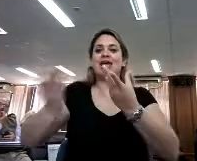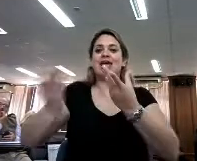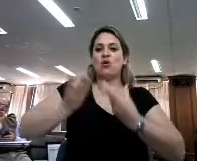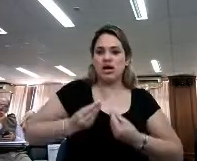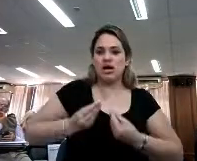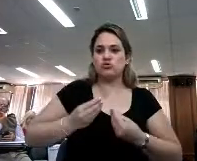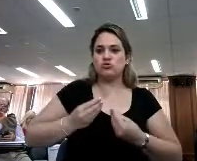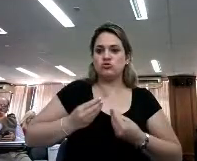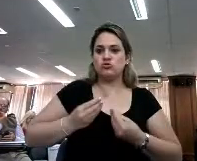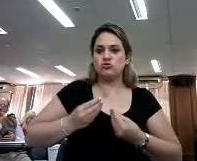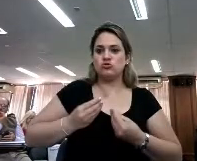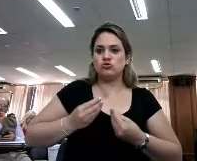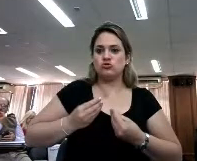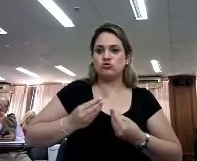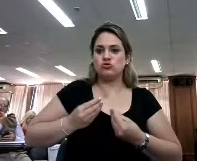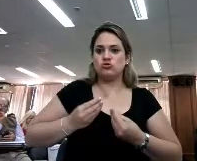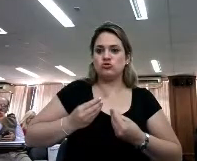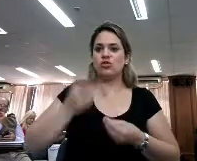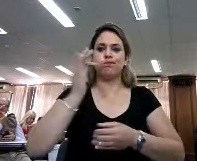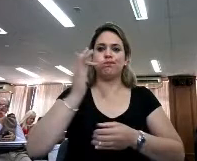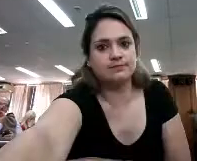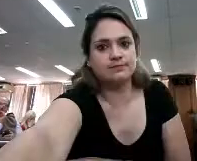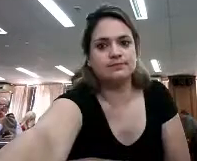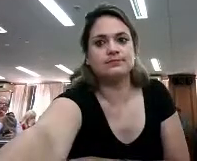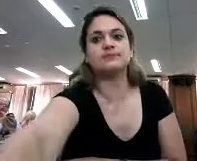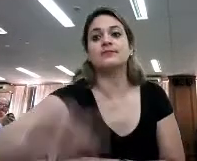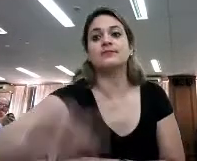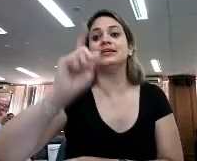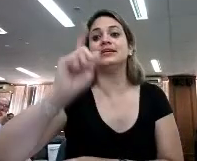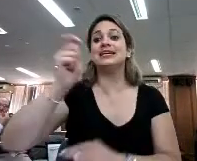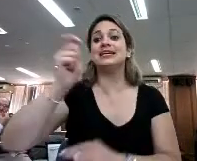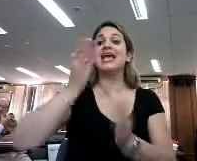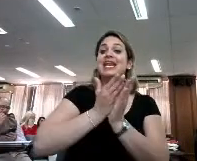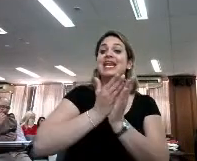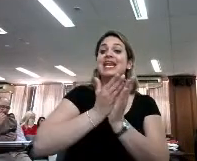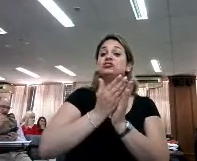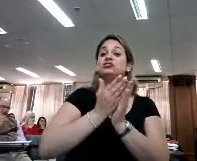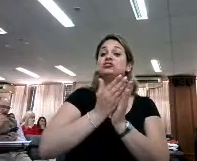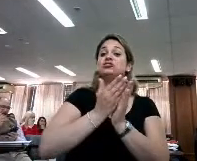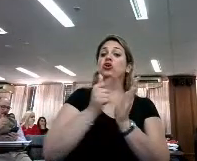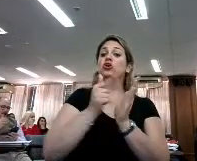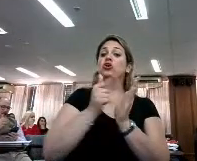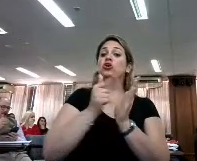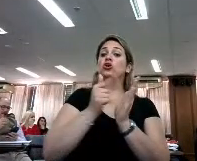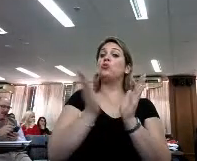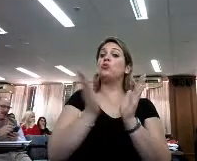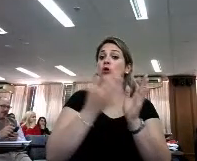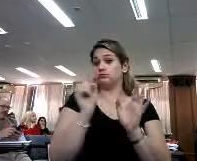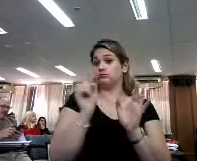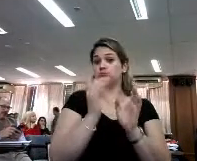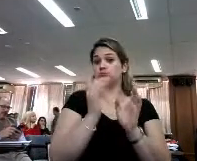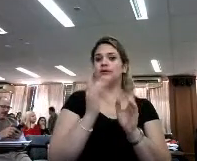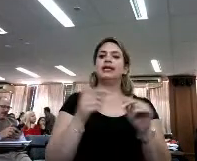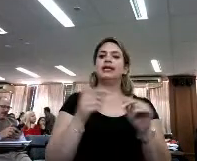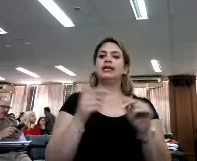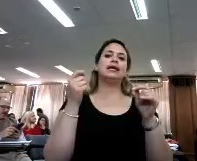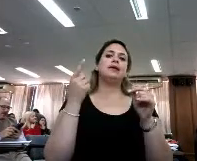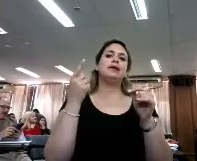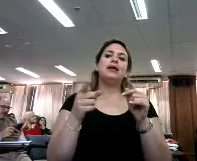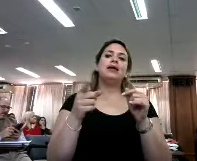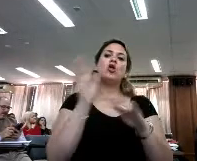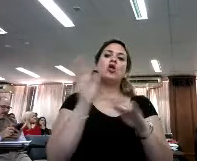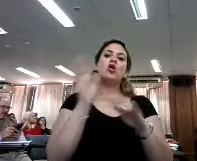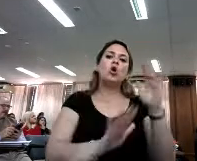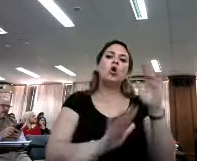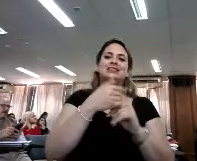nosotros identificar quién es el que tiene el derecho sobre una obra determinada. El ejercicio que hacen, por ejemplo,